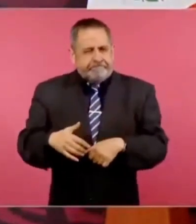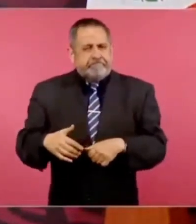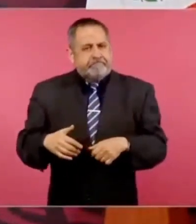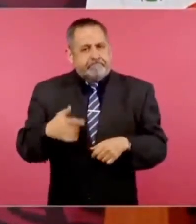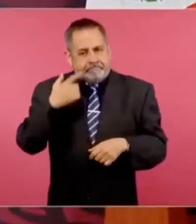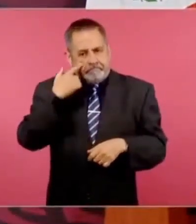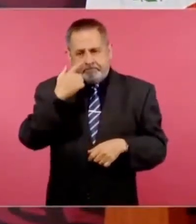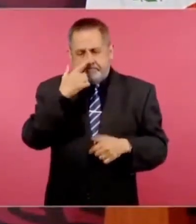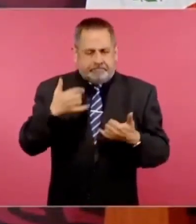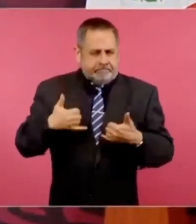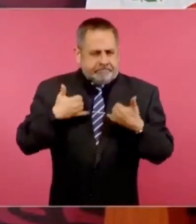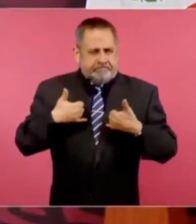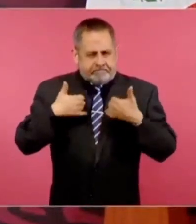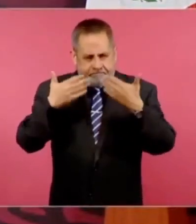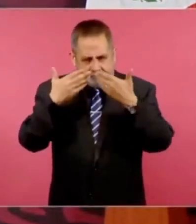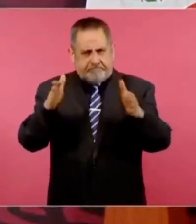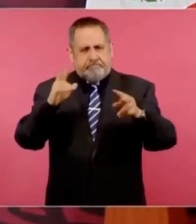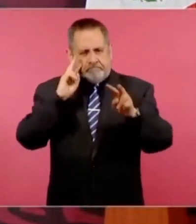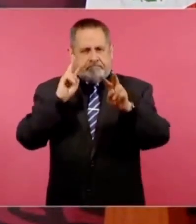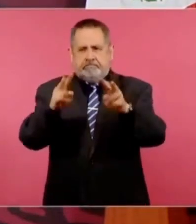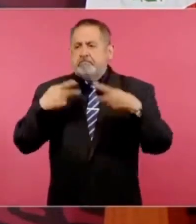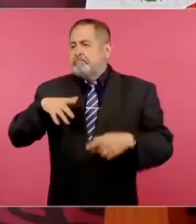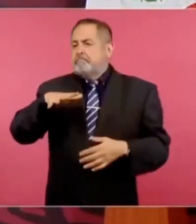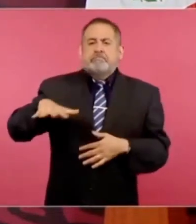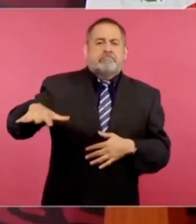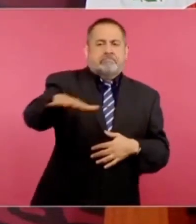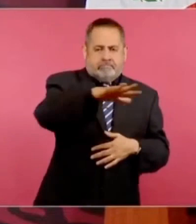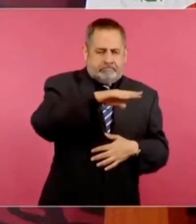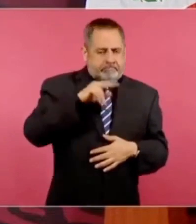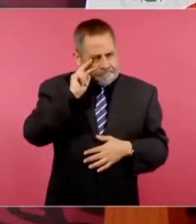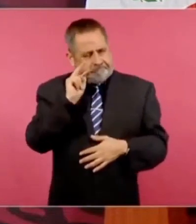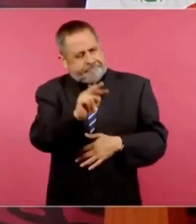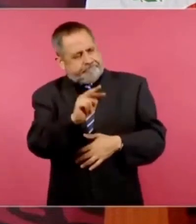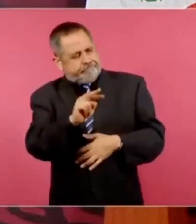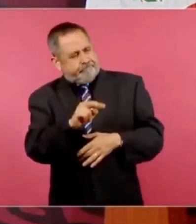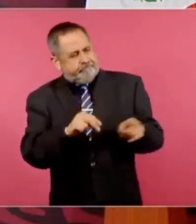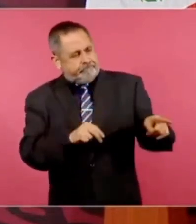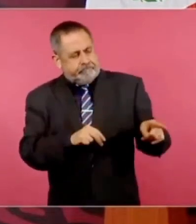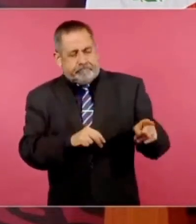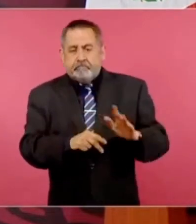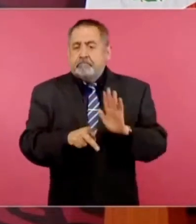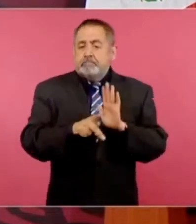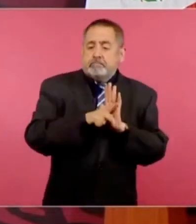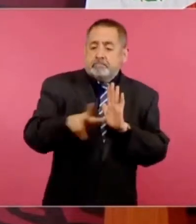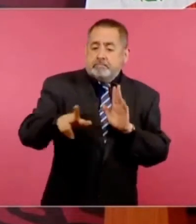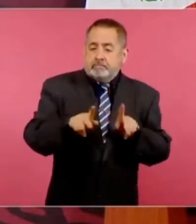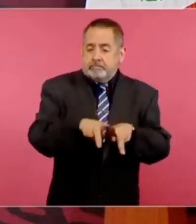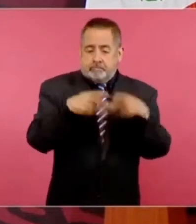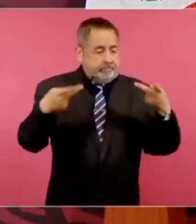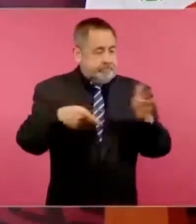los, sí, pero para los ciudadanos, todos los periódicos,